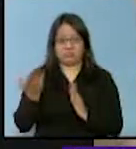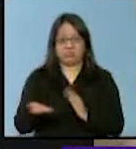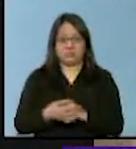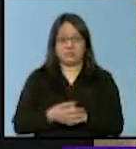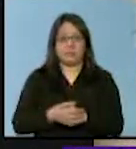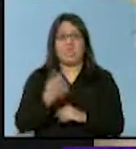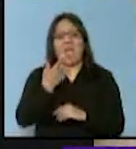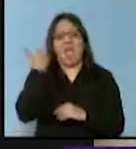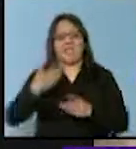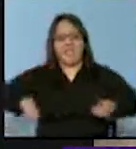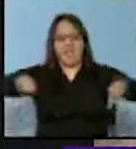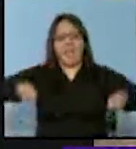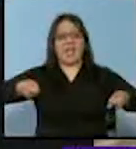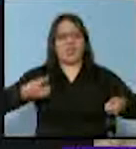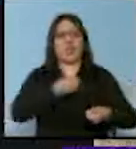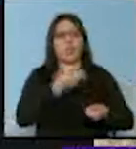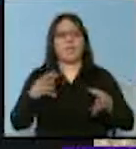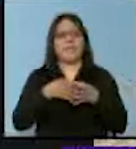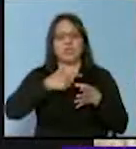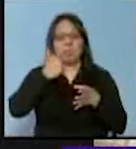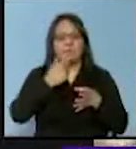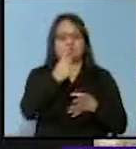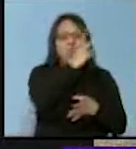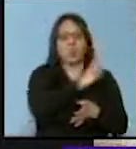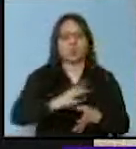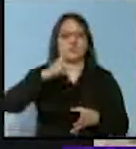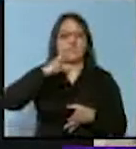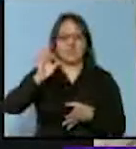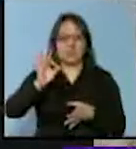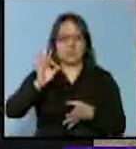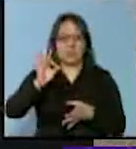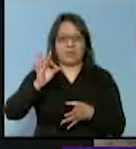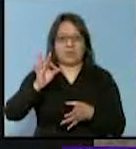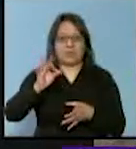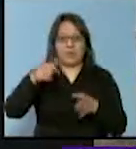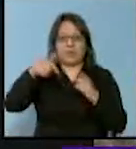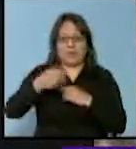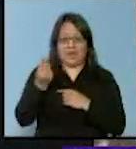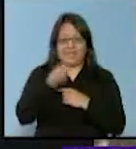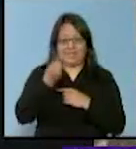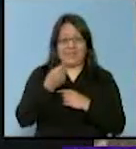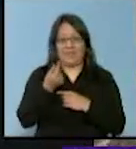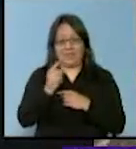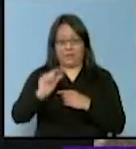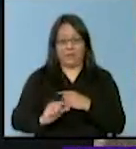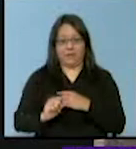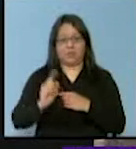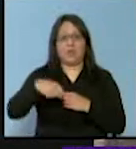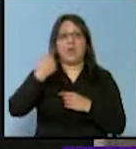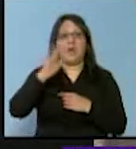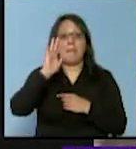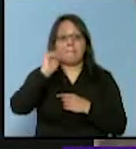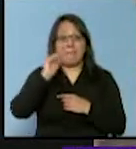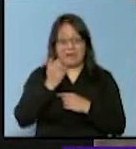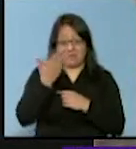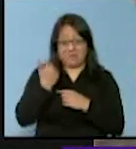estaba el cajón? 2.50. ¿Cuándo conseguías 2.50? El sábado estaba baratito nomás, el martes ha subido.